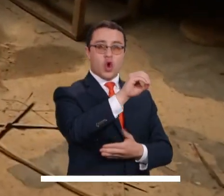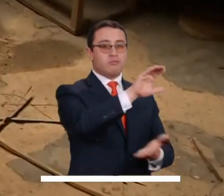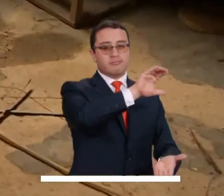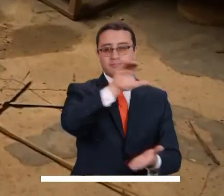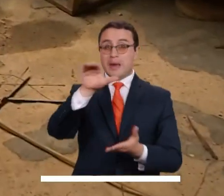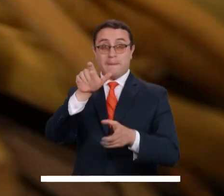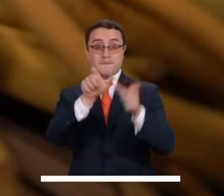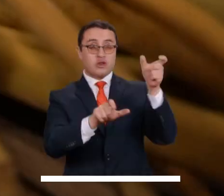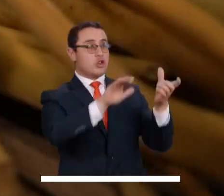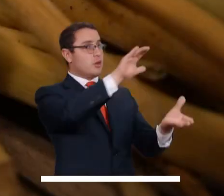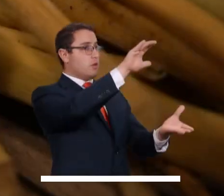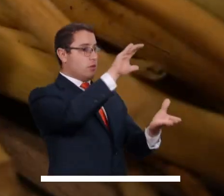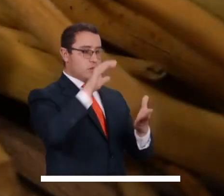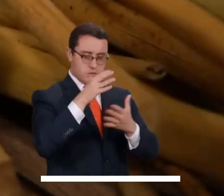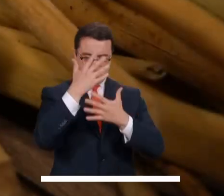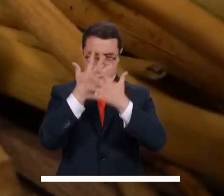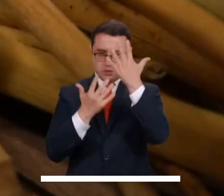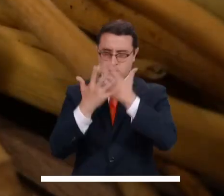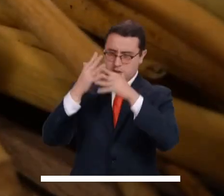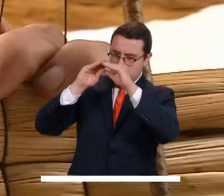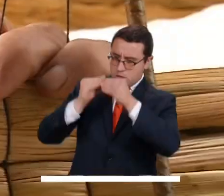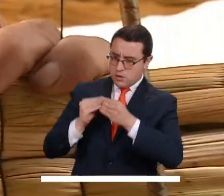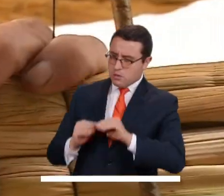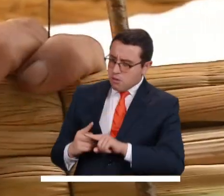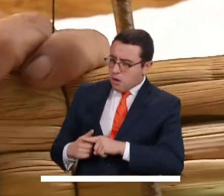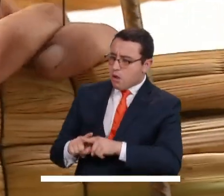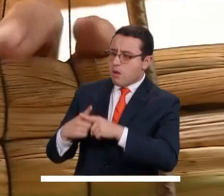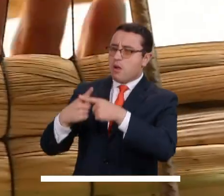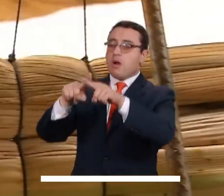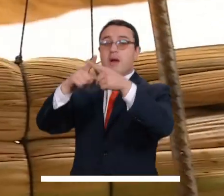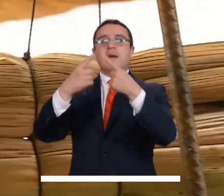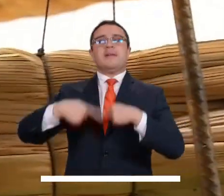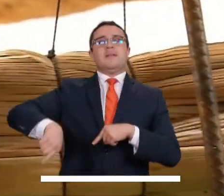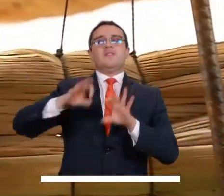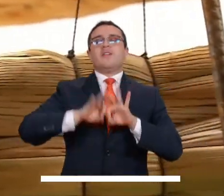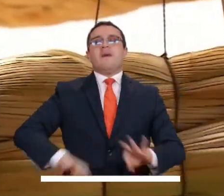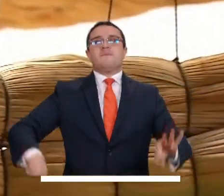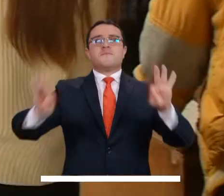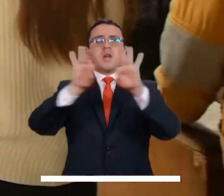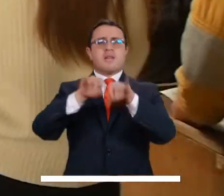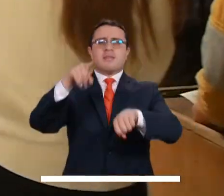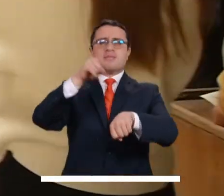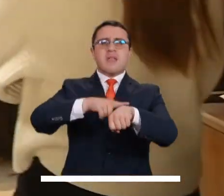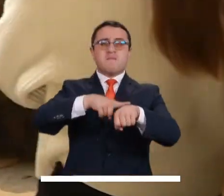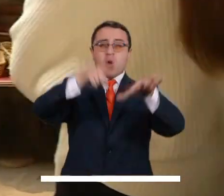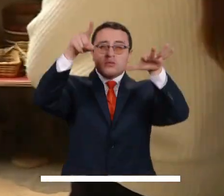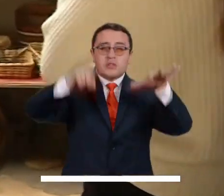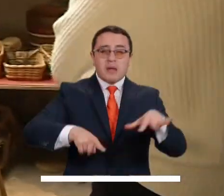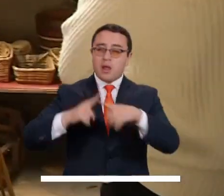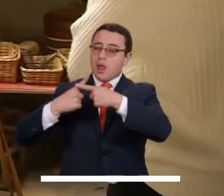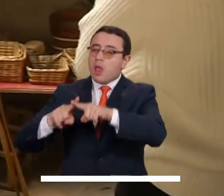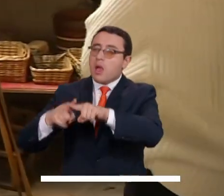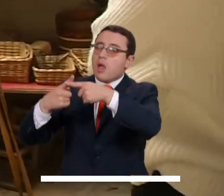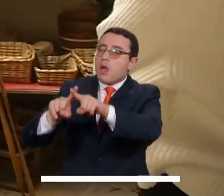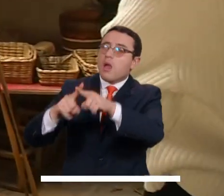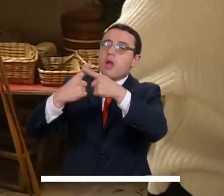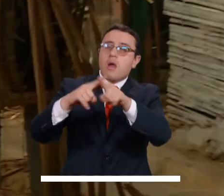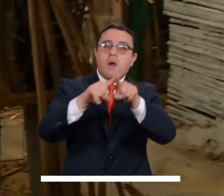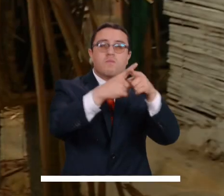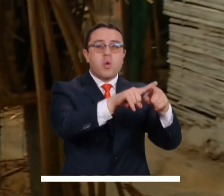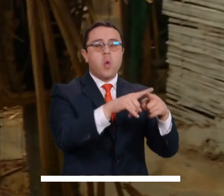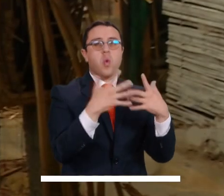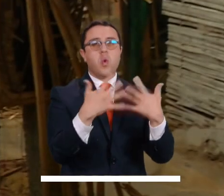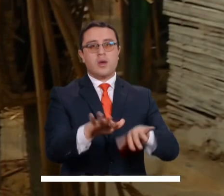estas estructuras fueron los protagonistas en la elaboración de este pesebre que tardó 6 meses. Nosotros nos sentimos